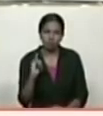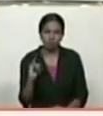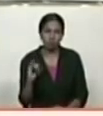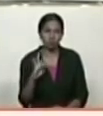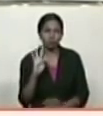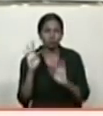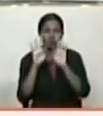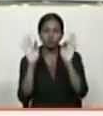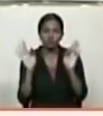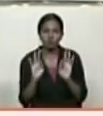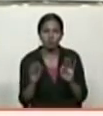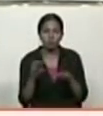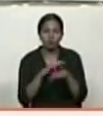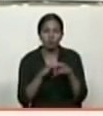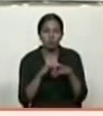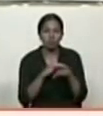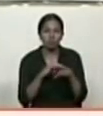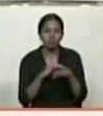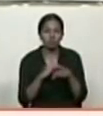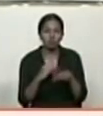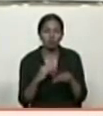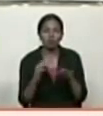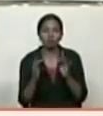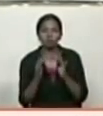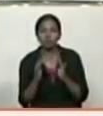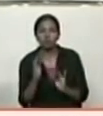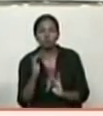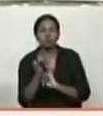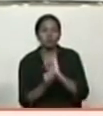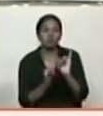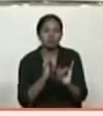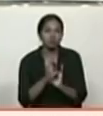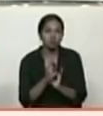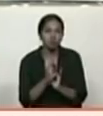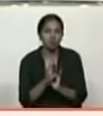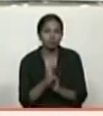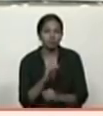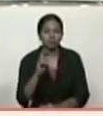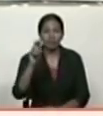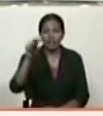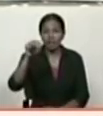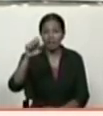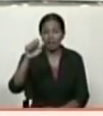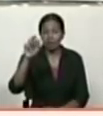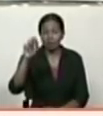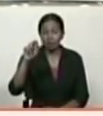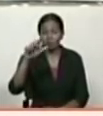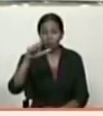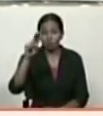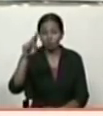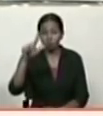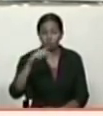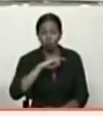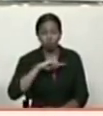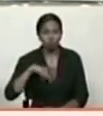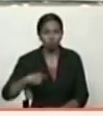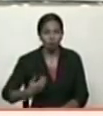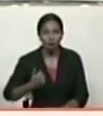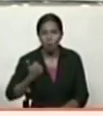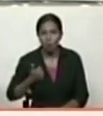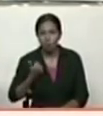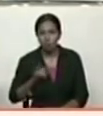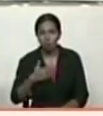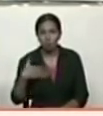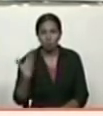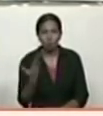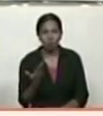el ministro de Relaciones Exteriores, el canciller Mevlüt Çavuşoğlu, con quien tuvimos la oportunidad